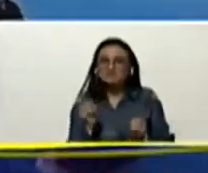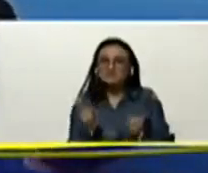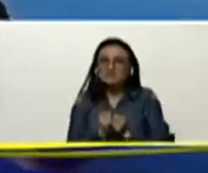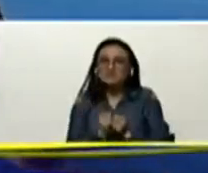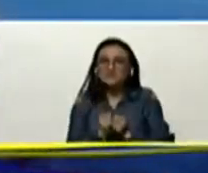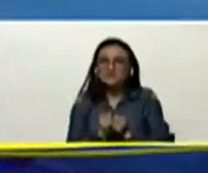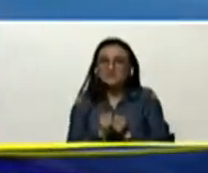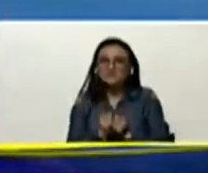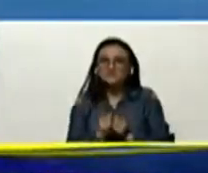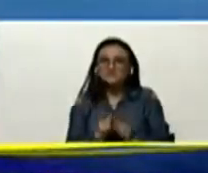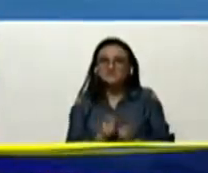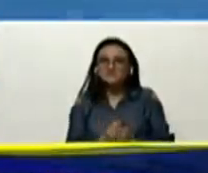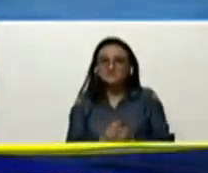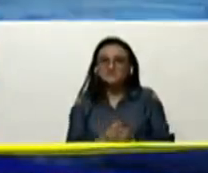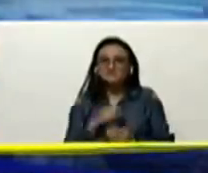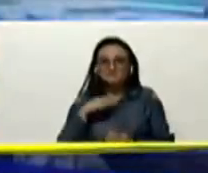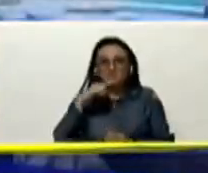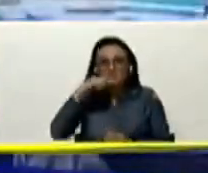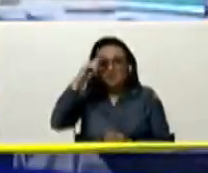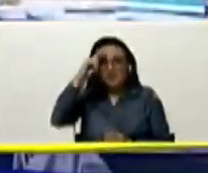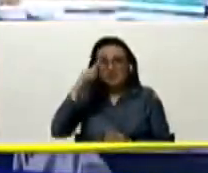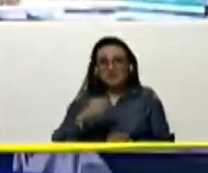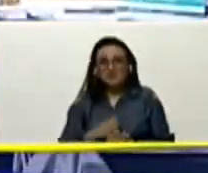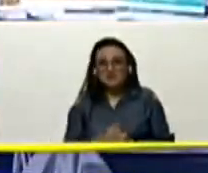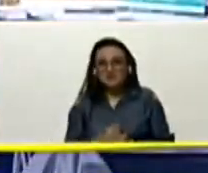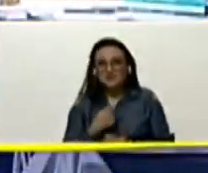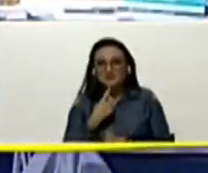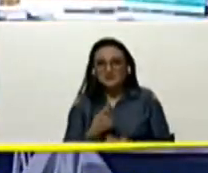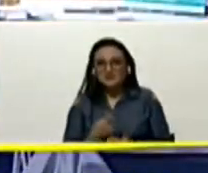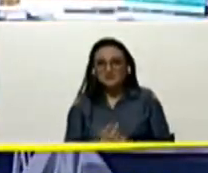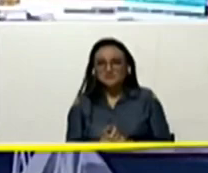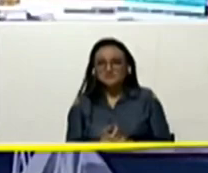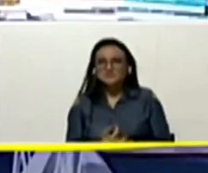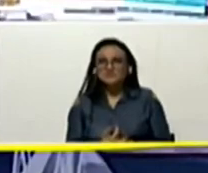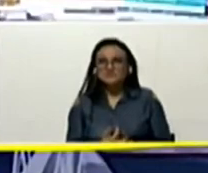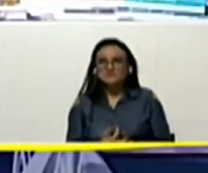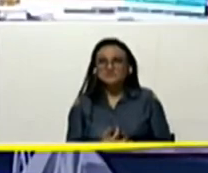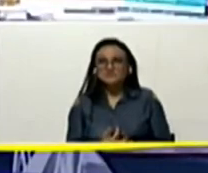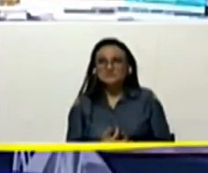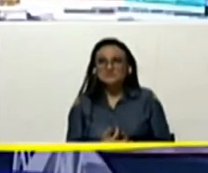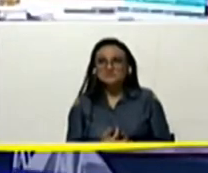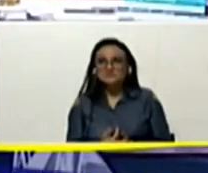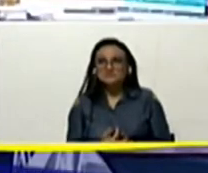una frase muy pequeña de mi padre. Te dijo,